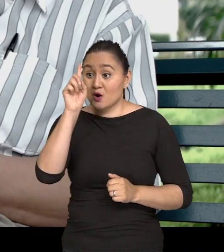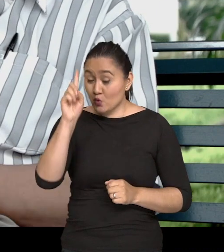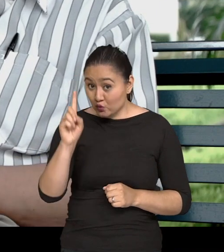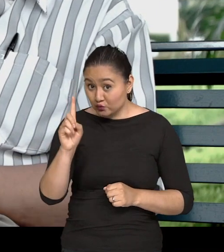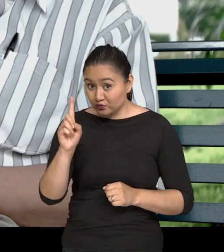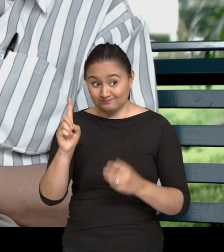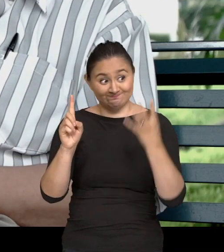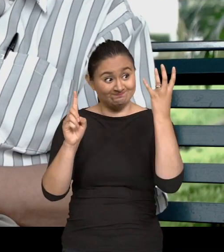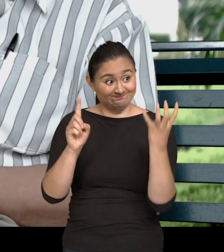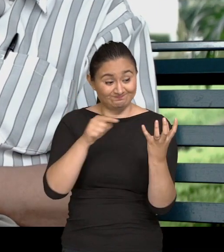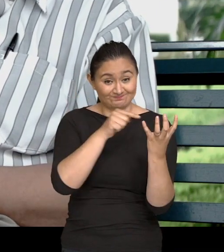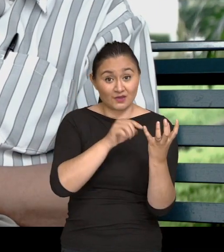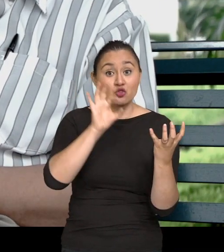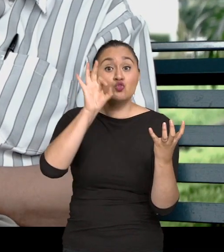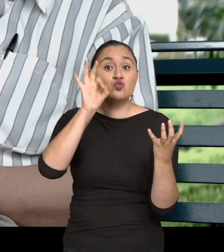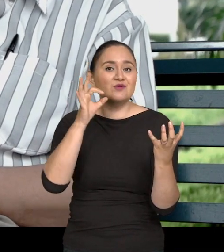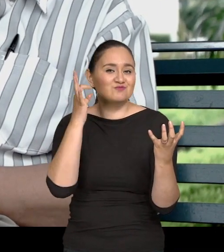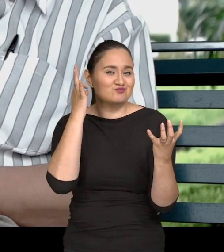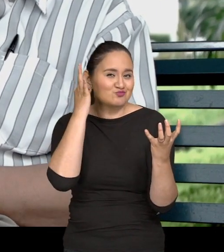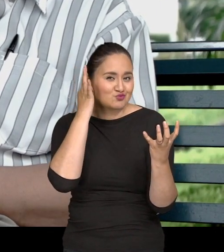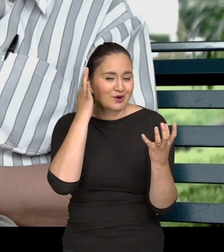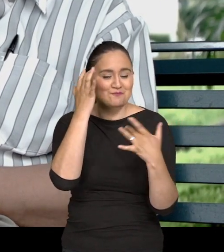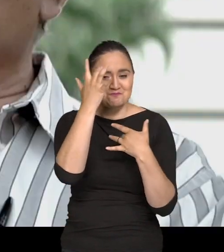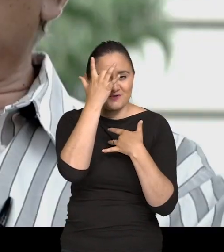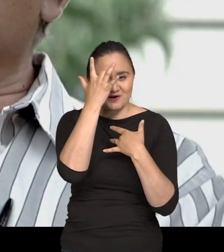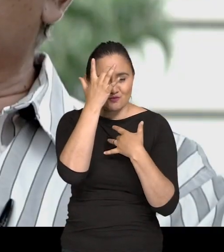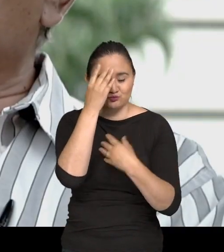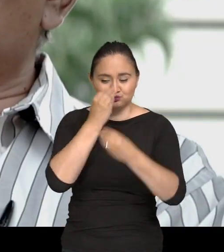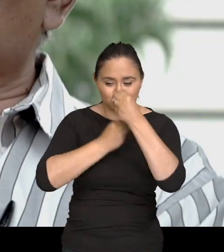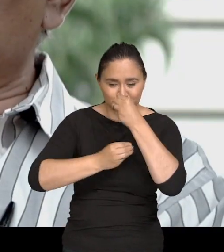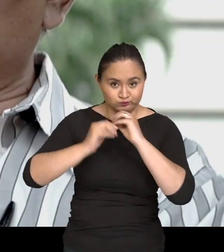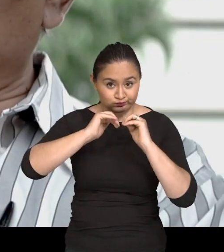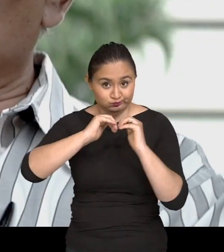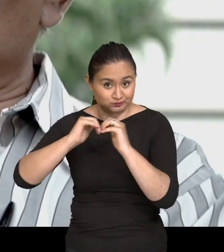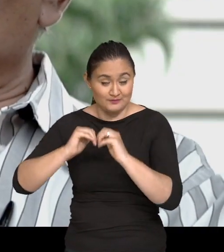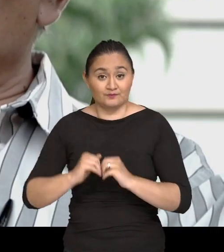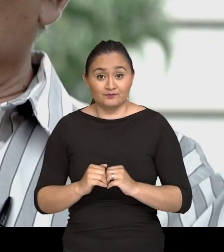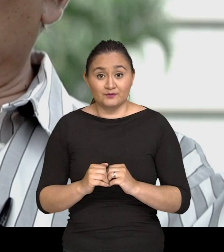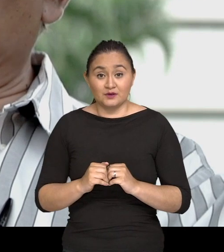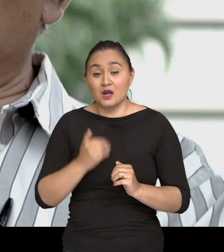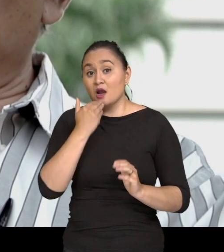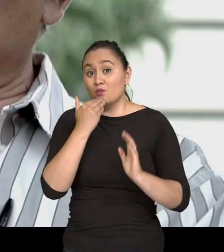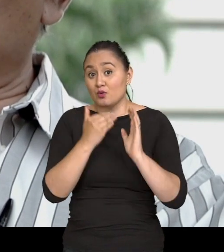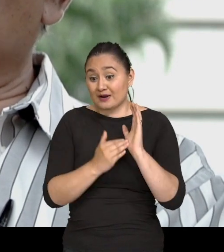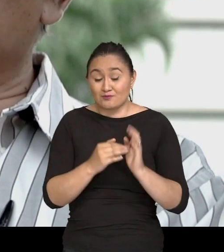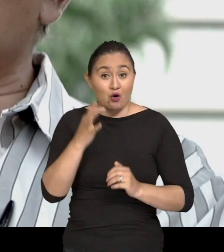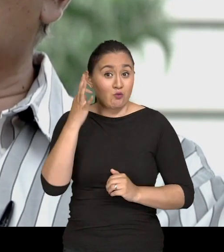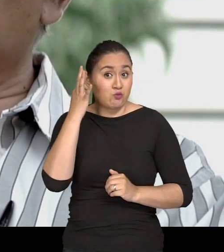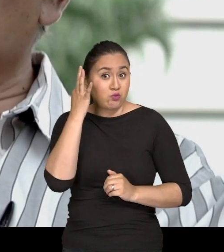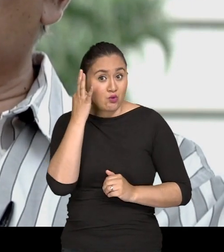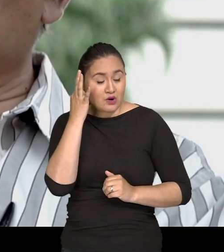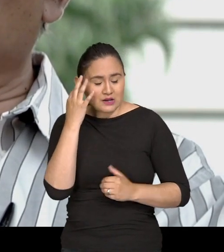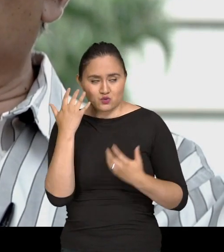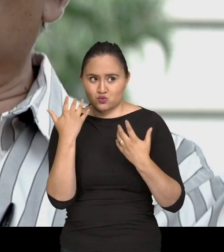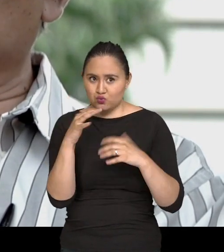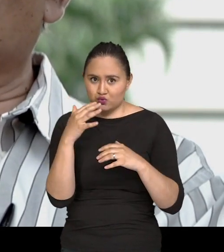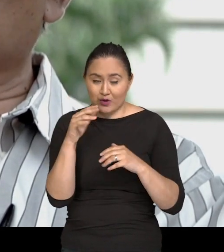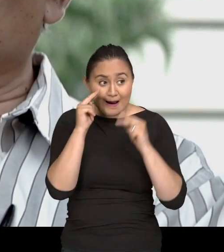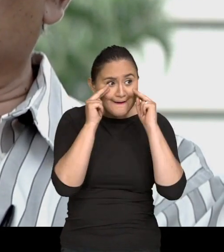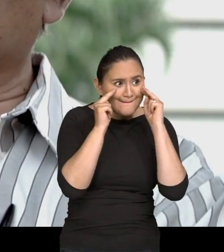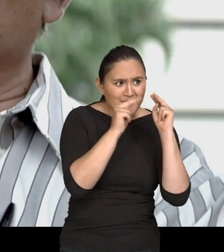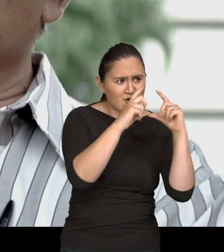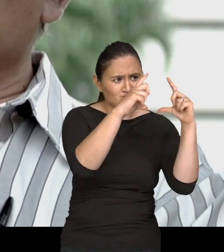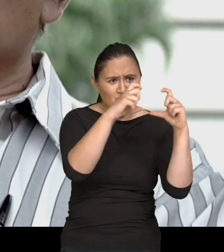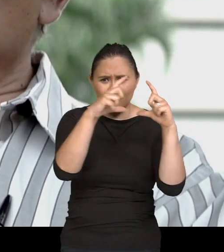9 mujeres pueden tener este trastorno alimentario los ideales por ejemplos por ejemplo a los cuales están sometidas las mujeres en